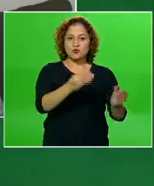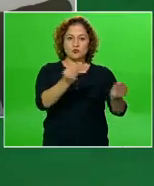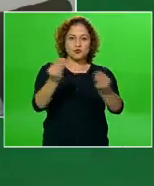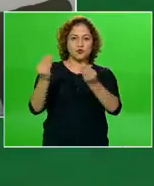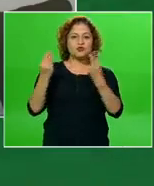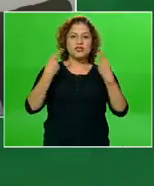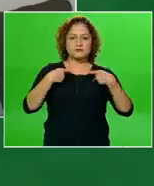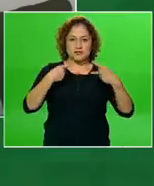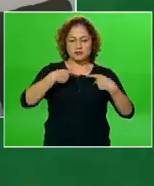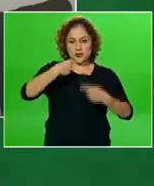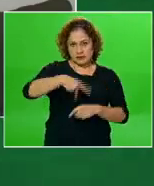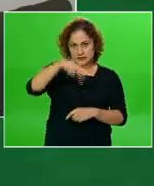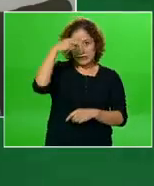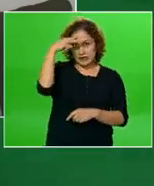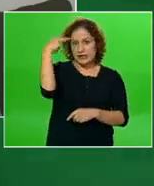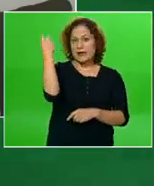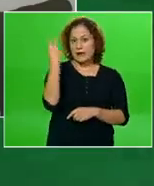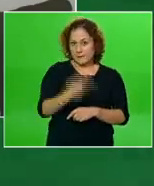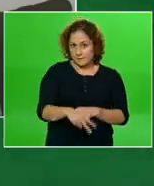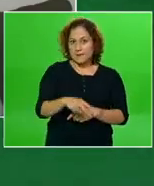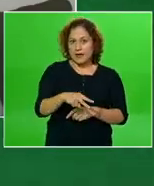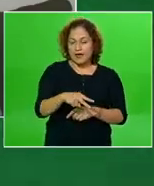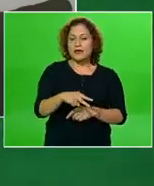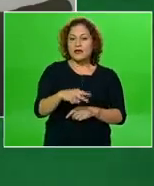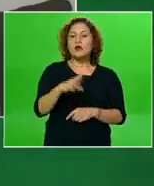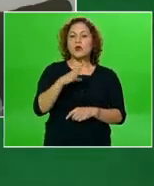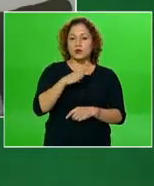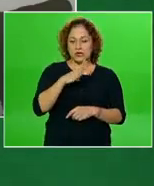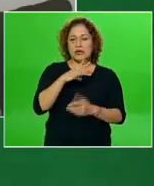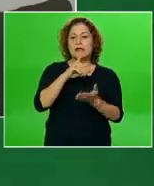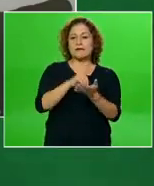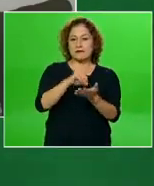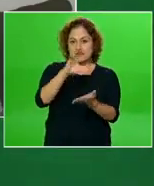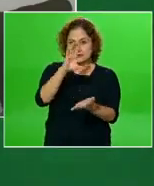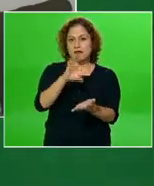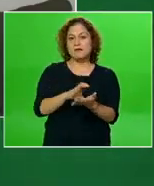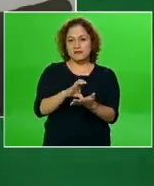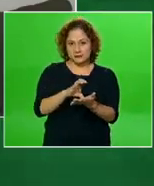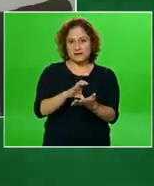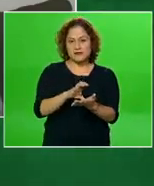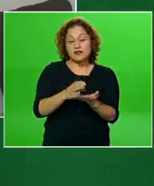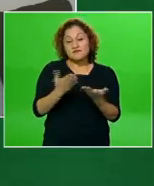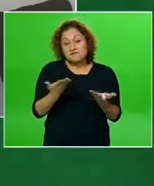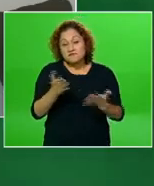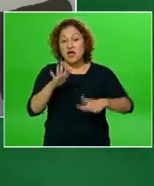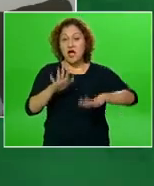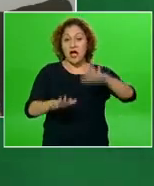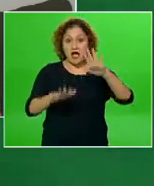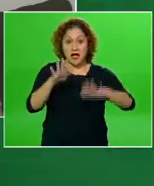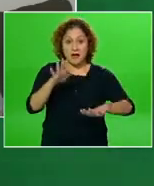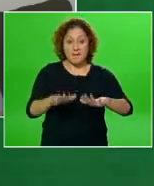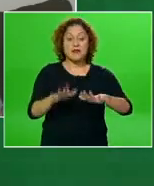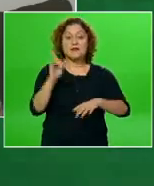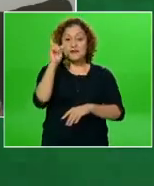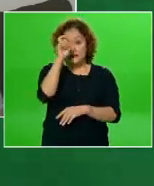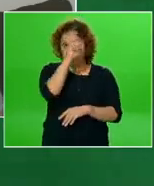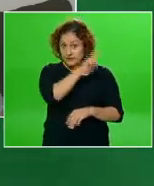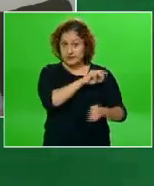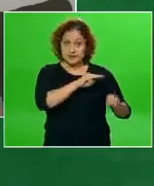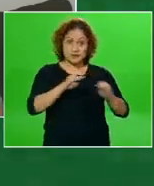en méxico pero en el mundo de personas con una discapacidad lo cual no les permite realizar el movimiento